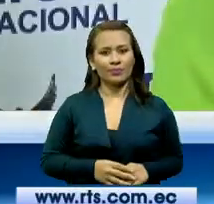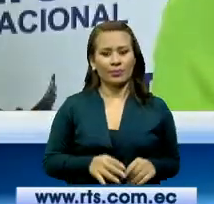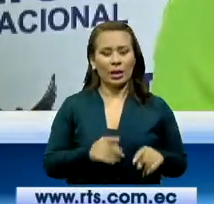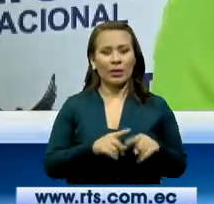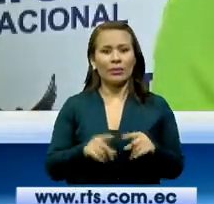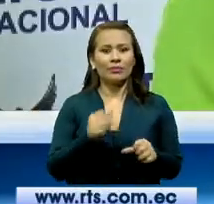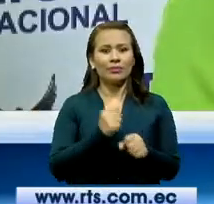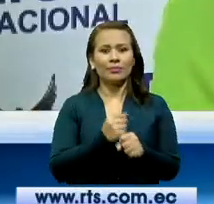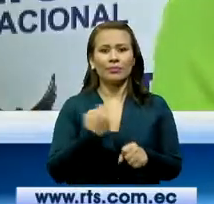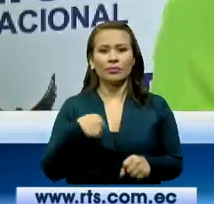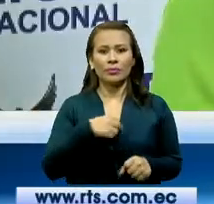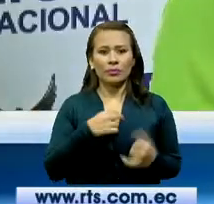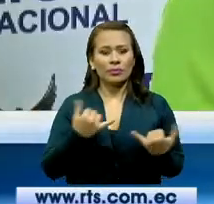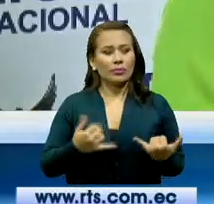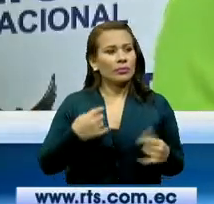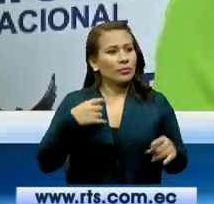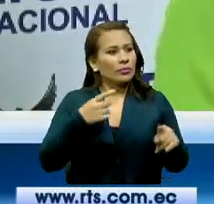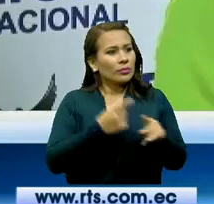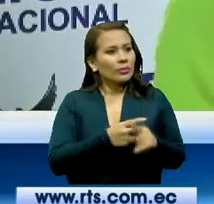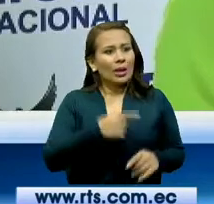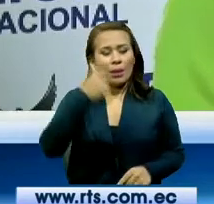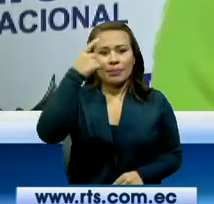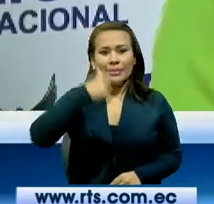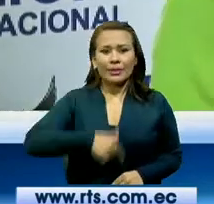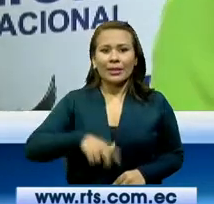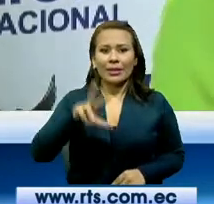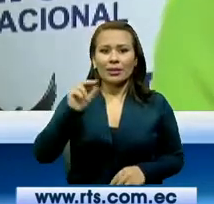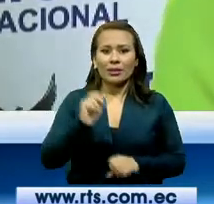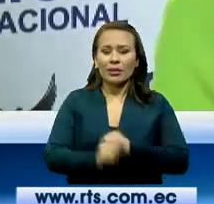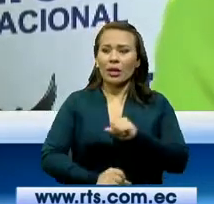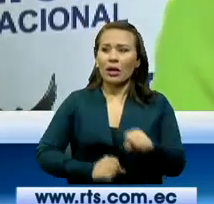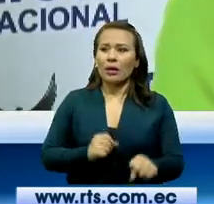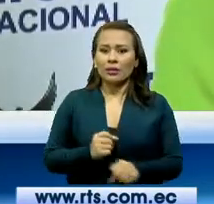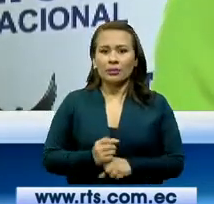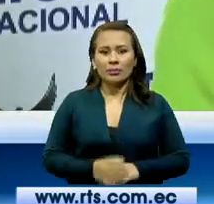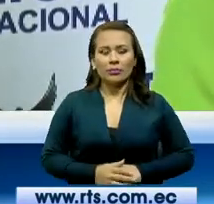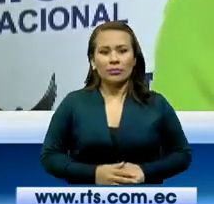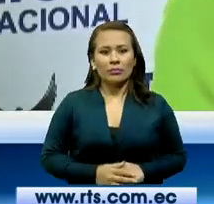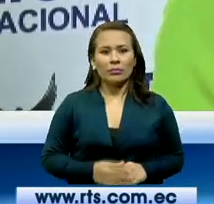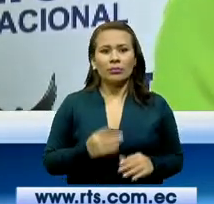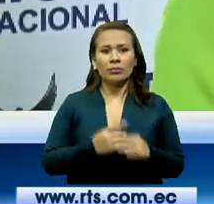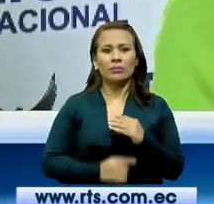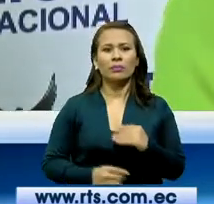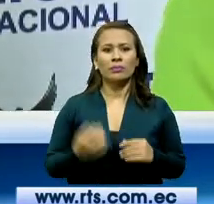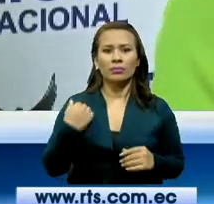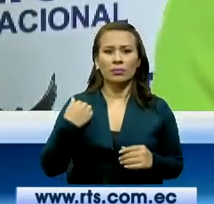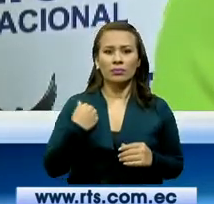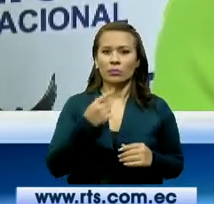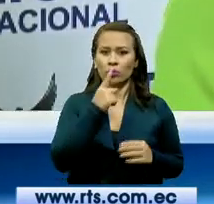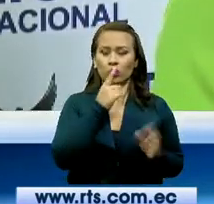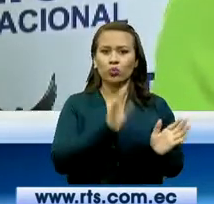Vélez se detiene una ciudadana colombiana de 30 años de edad que intentaba transportar